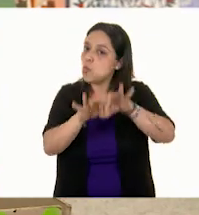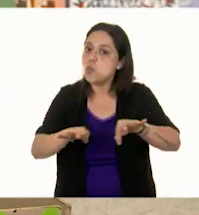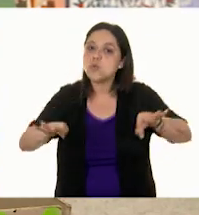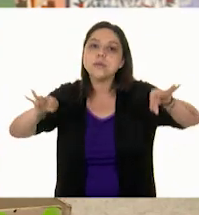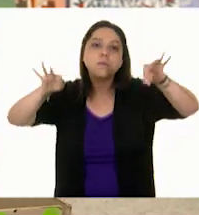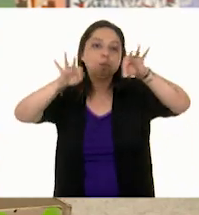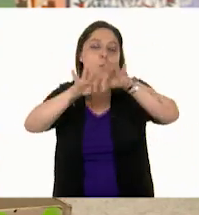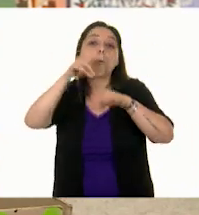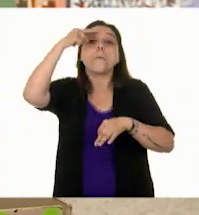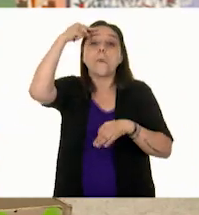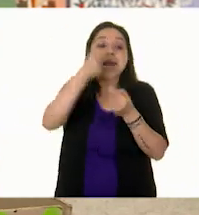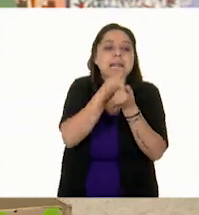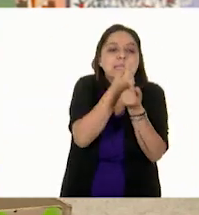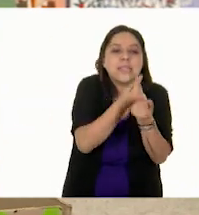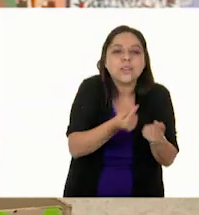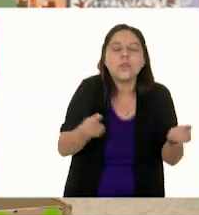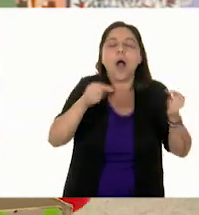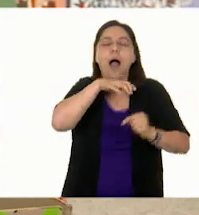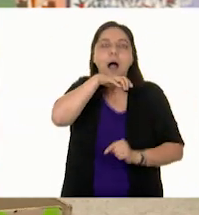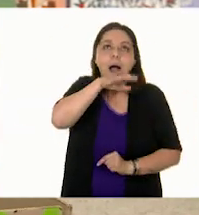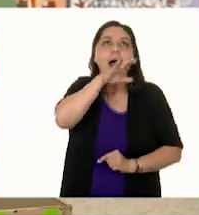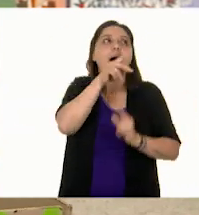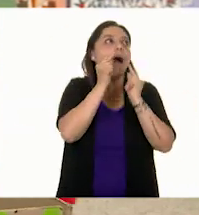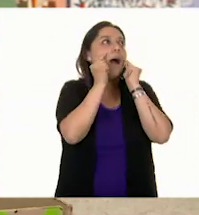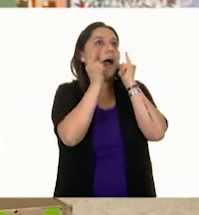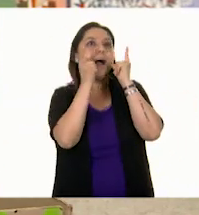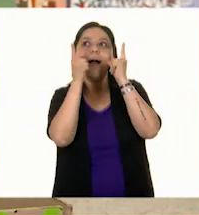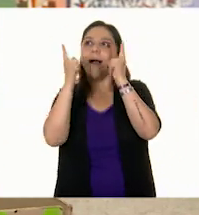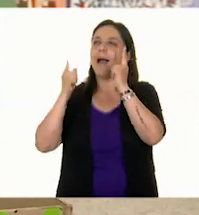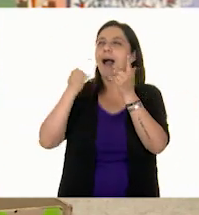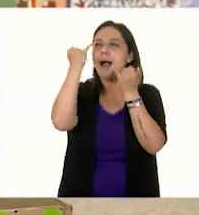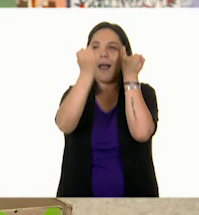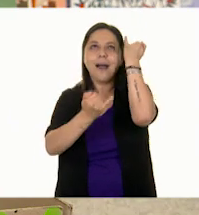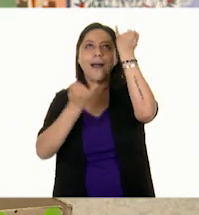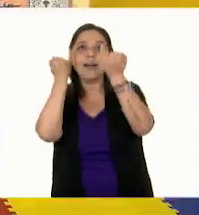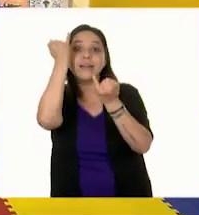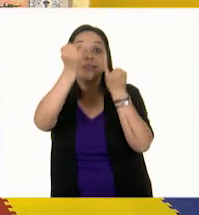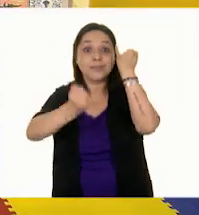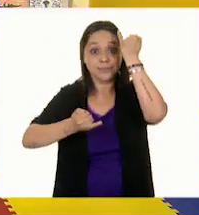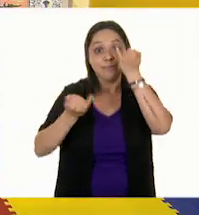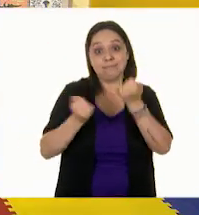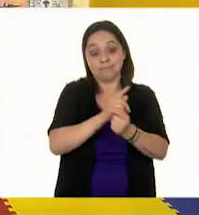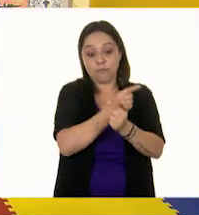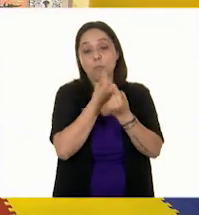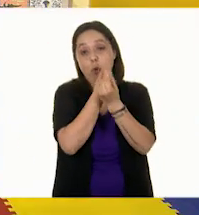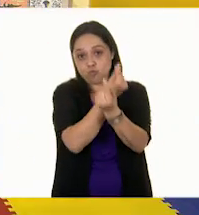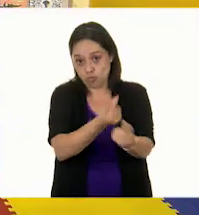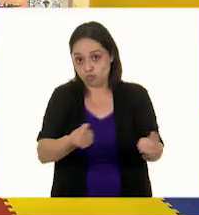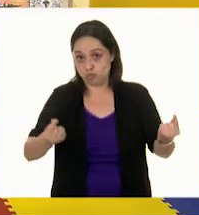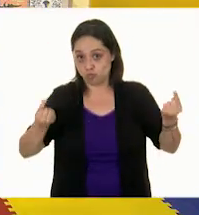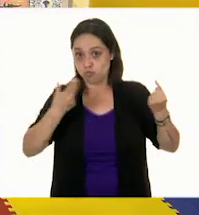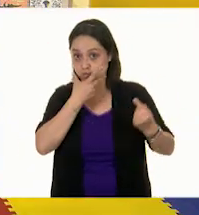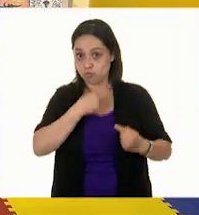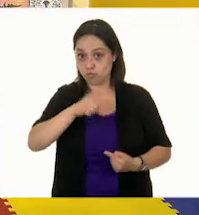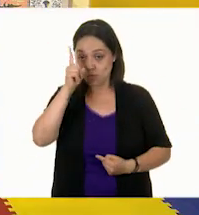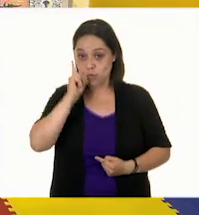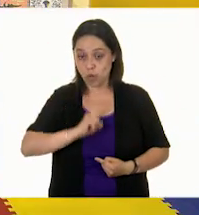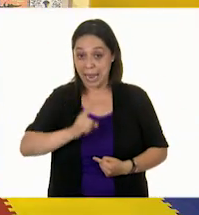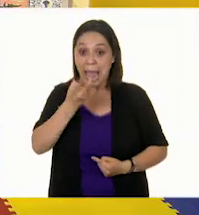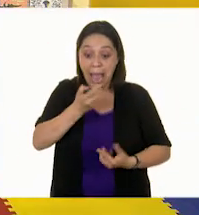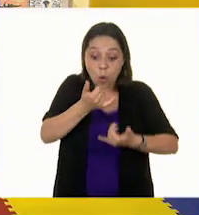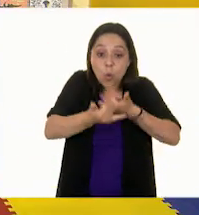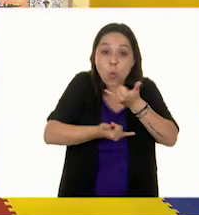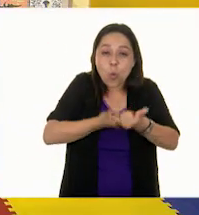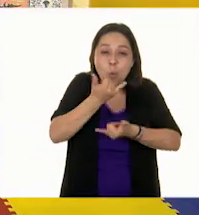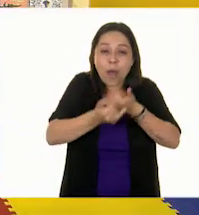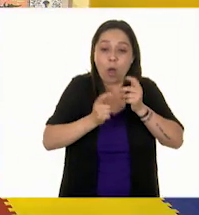que despierten asombro, creatividad e imaginación en las niñas y niños. El juego de roles